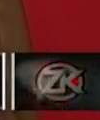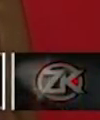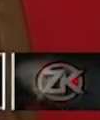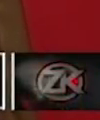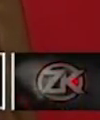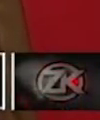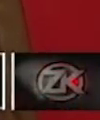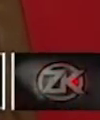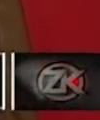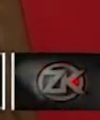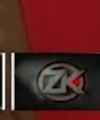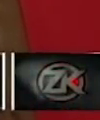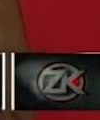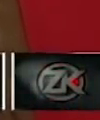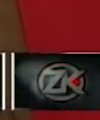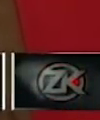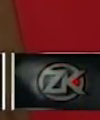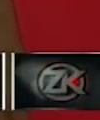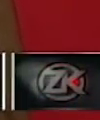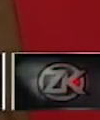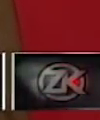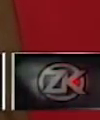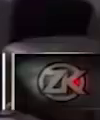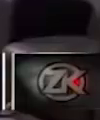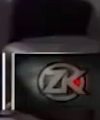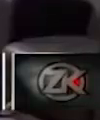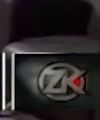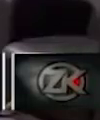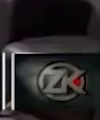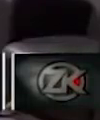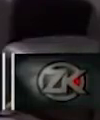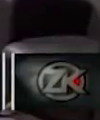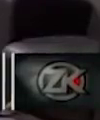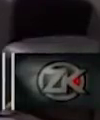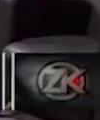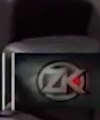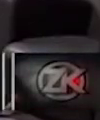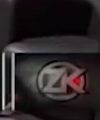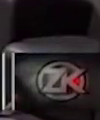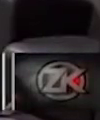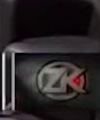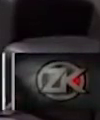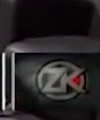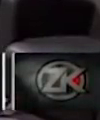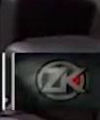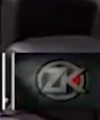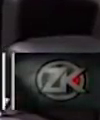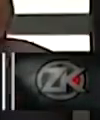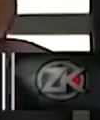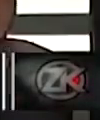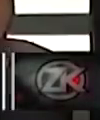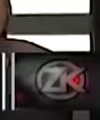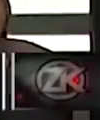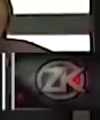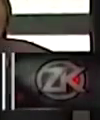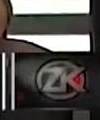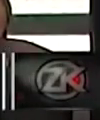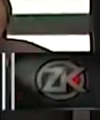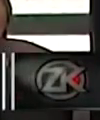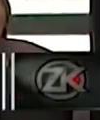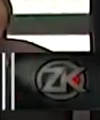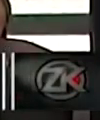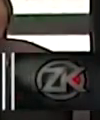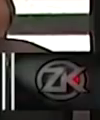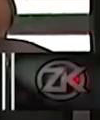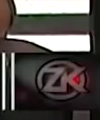Y el único periodista que tenemos aquí. El señor Pacheco. Un periodista de verdad. Que hace parte del equipo también de Zurda Conducta. Y bueno, el señor Cabeza de